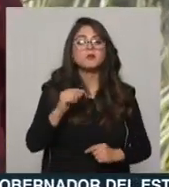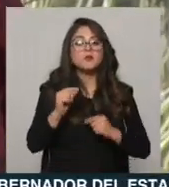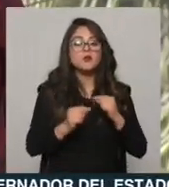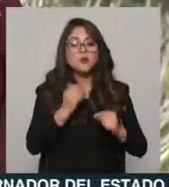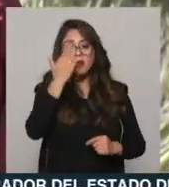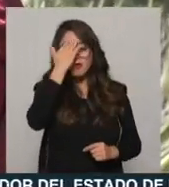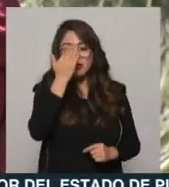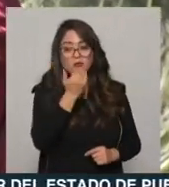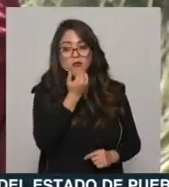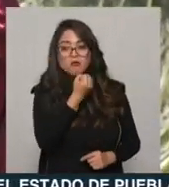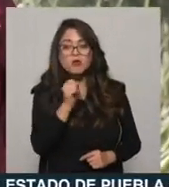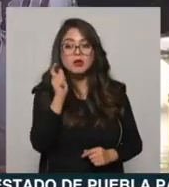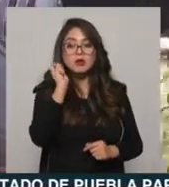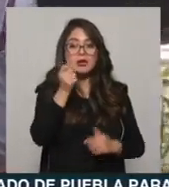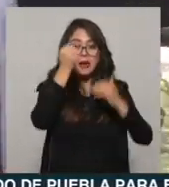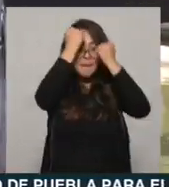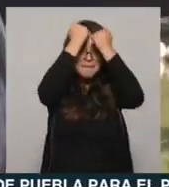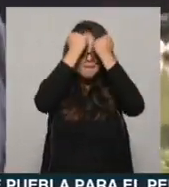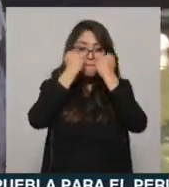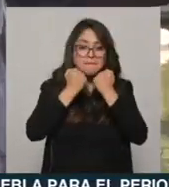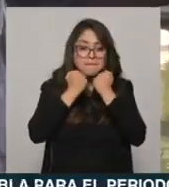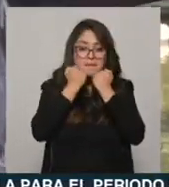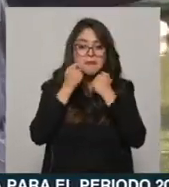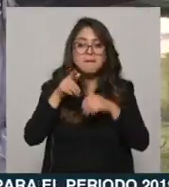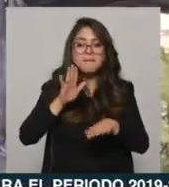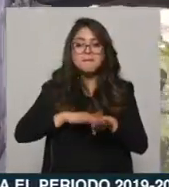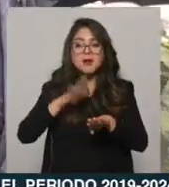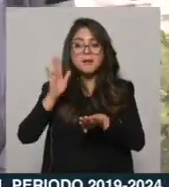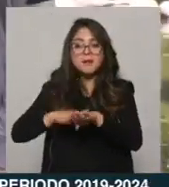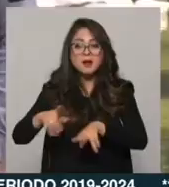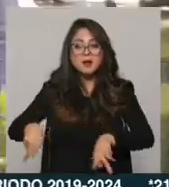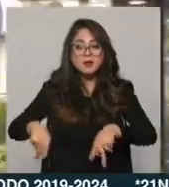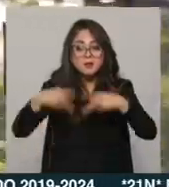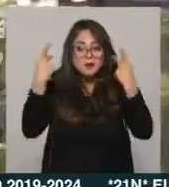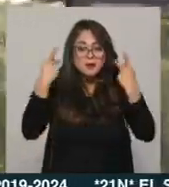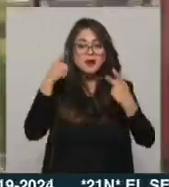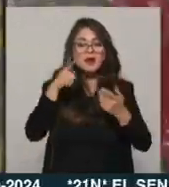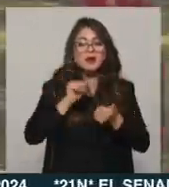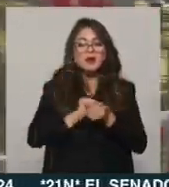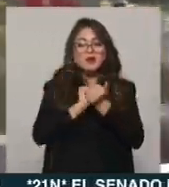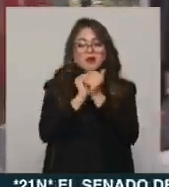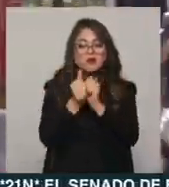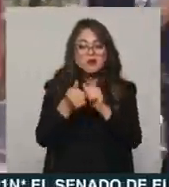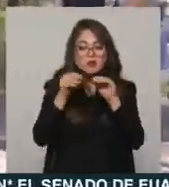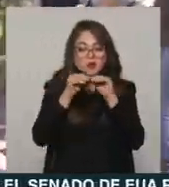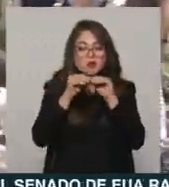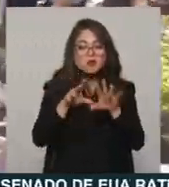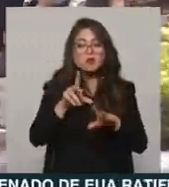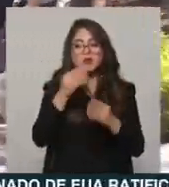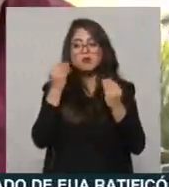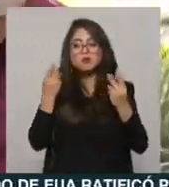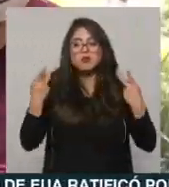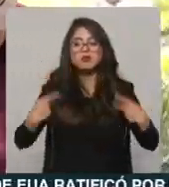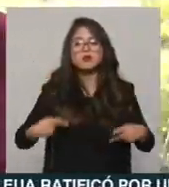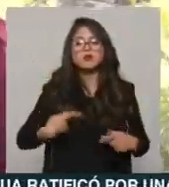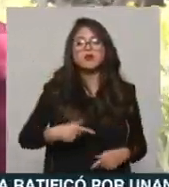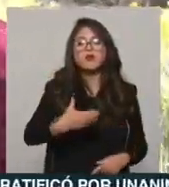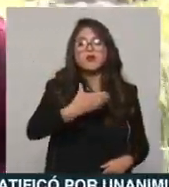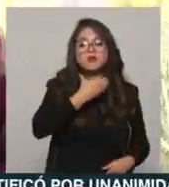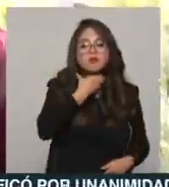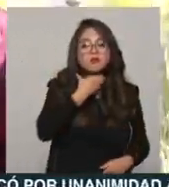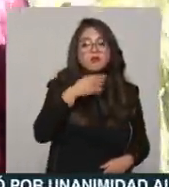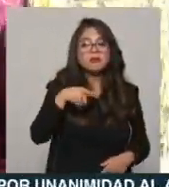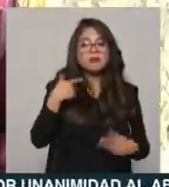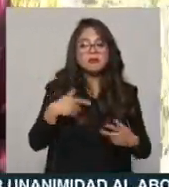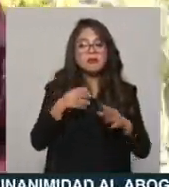Las máscaras de Octagón eran las más vendidas. Aparecía en la cartelera estelar con llenos completos. Considerado un símbolo